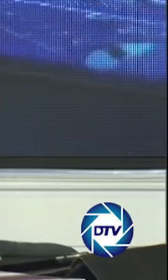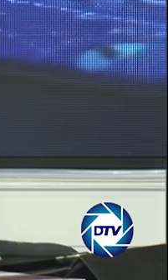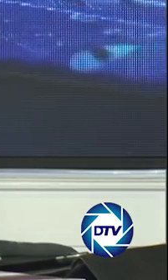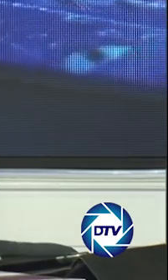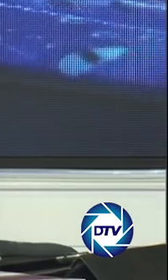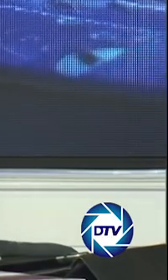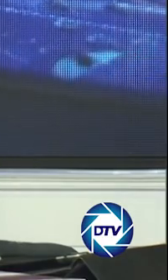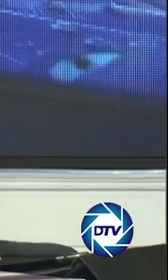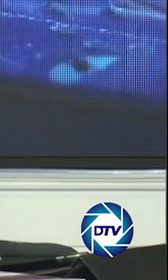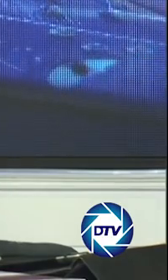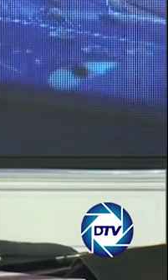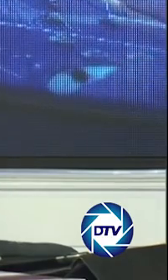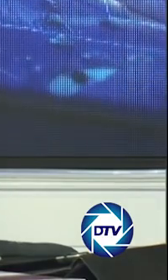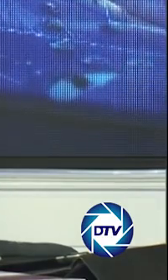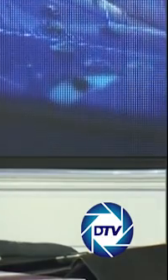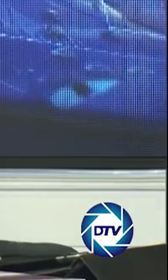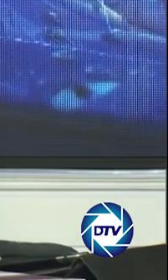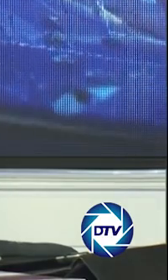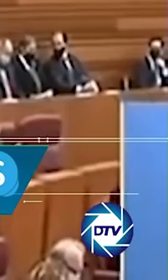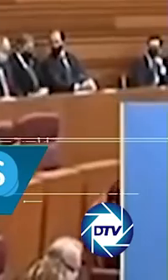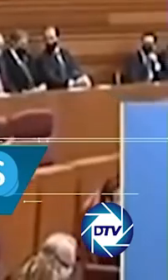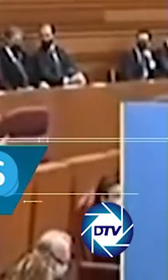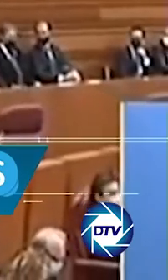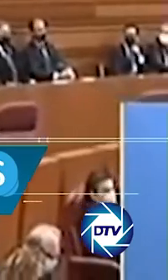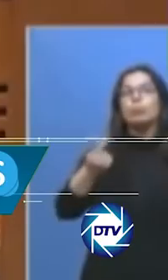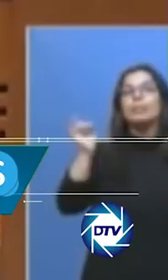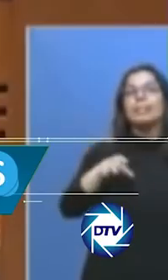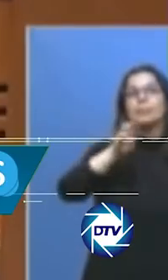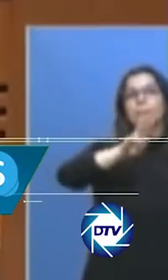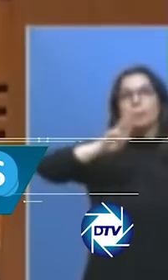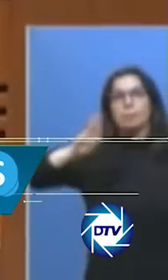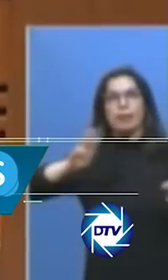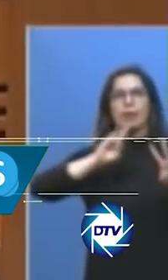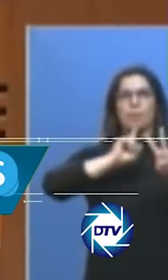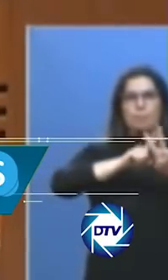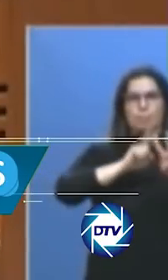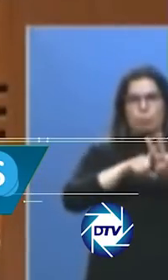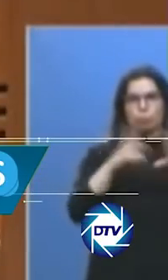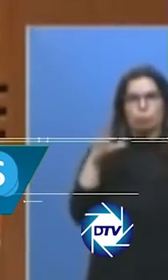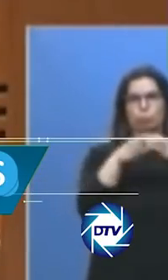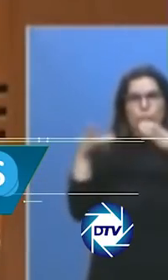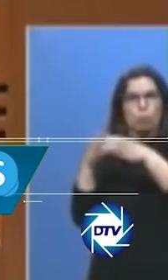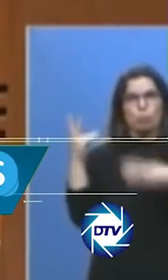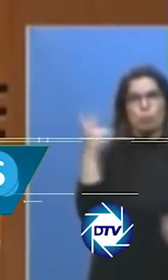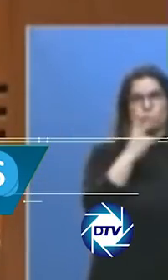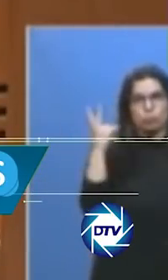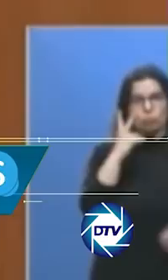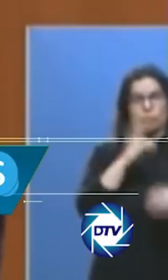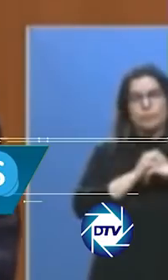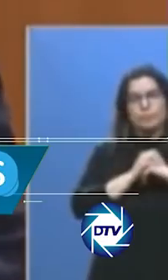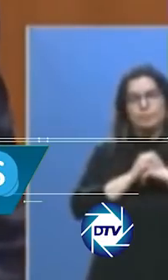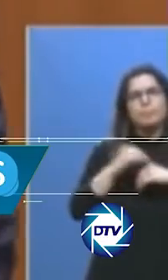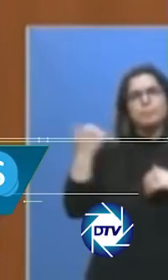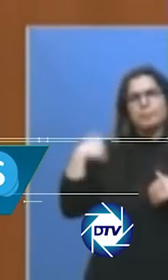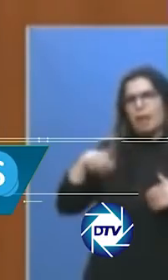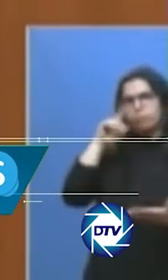ya, después de todos los años que llevamos con esta acusación genérica, yo les pediría, bueno, la verdad que no sé si pedirles que cesen, porque viendo que